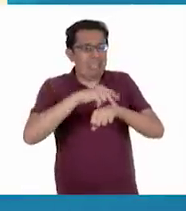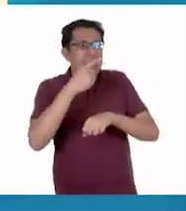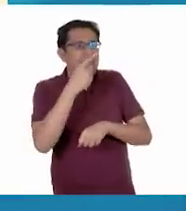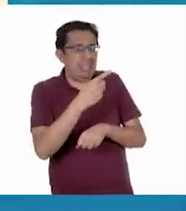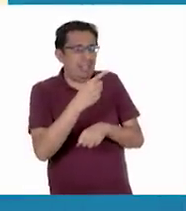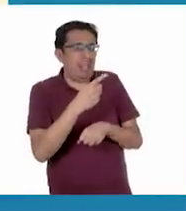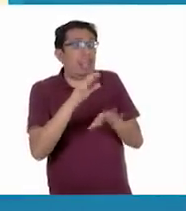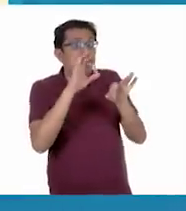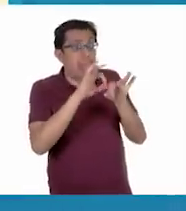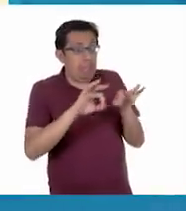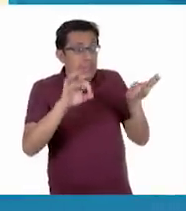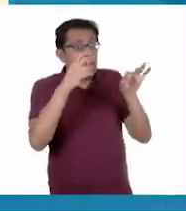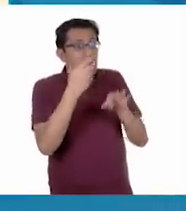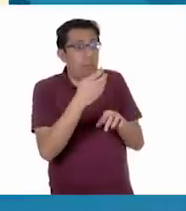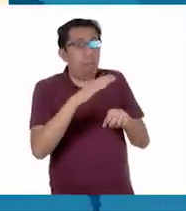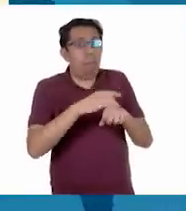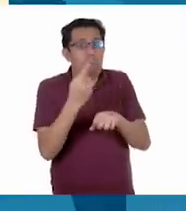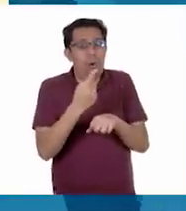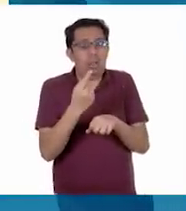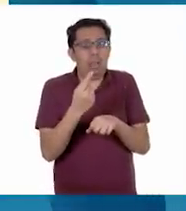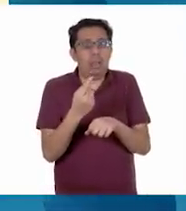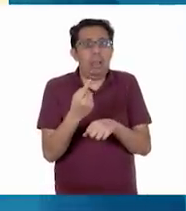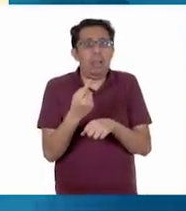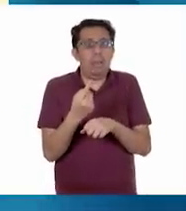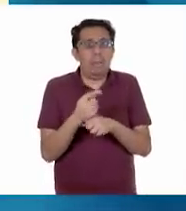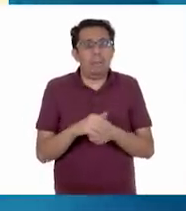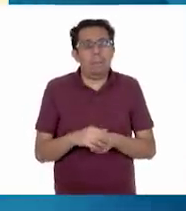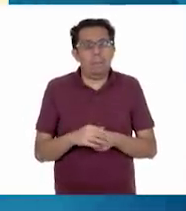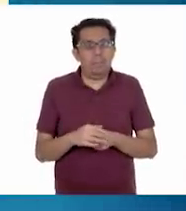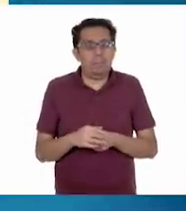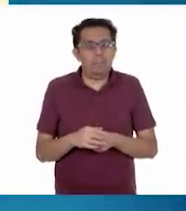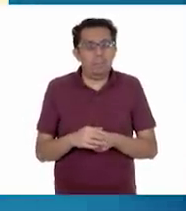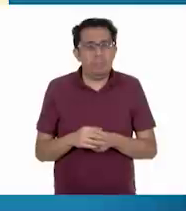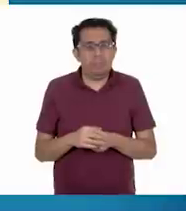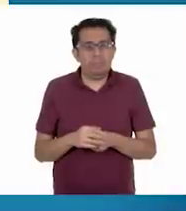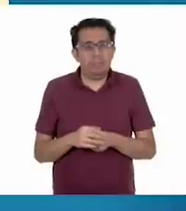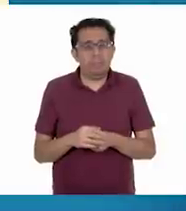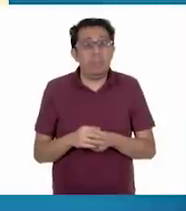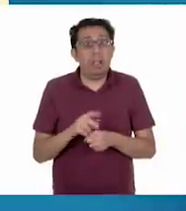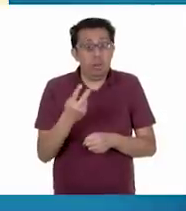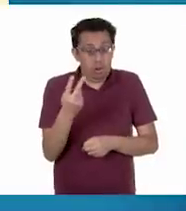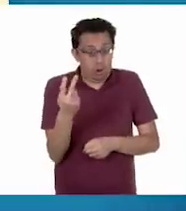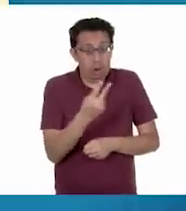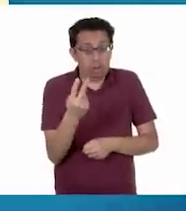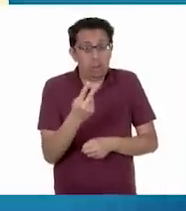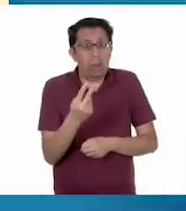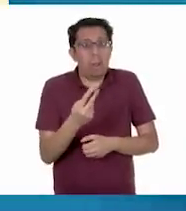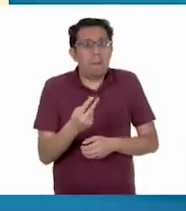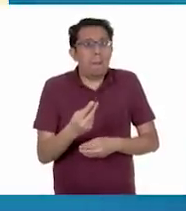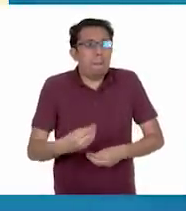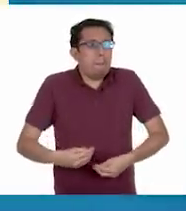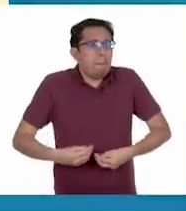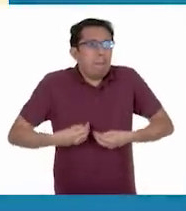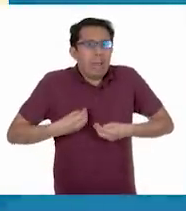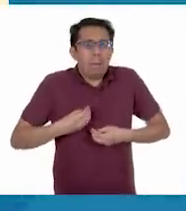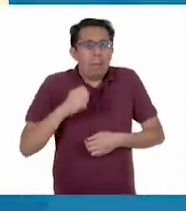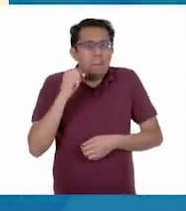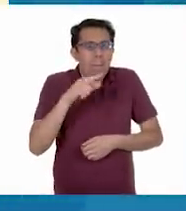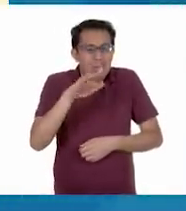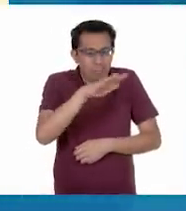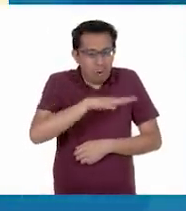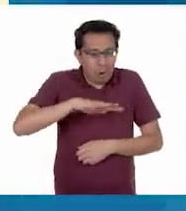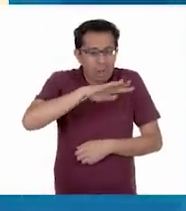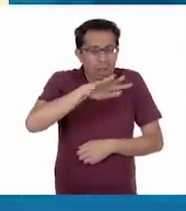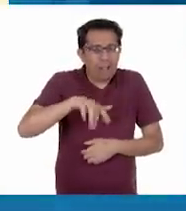niños aprendan a vivir con un perro porque forman parte del mismo espacio y